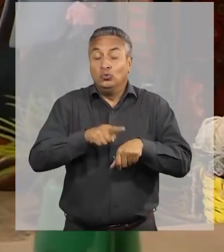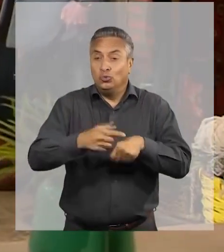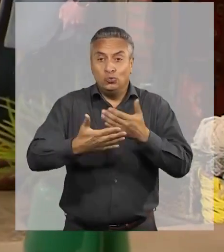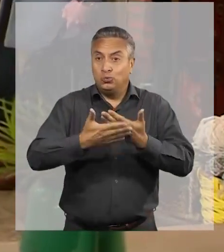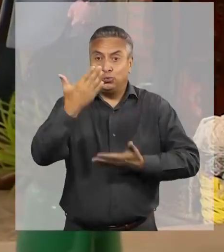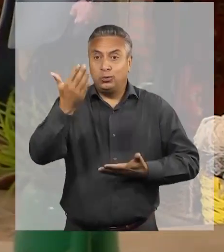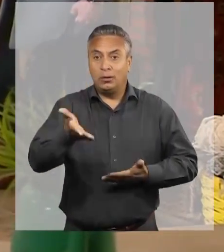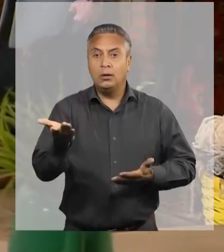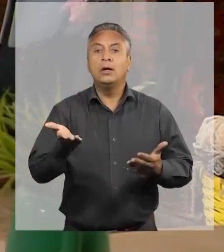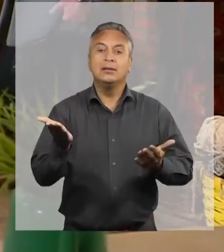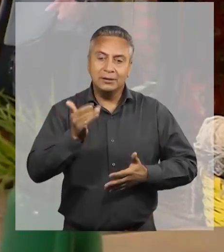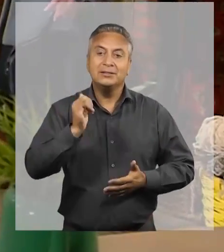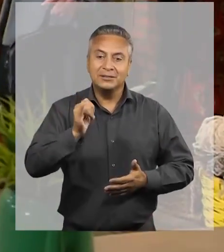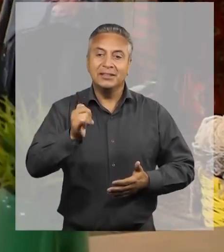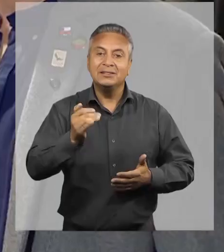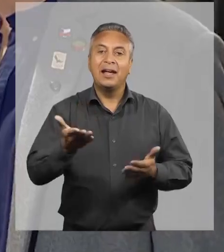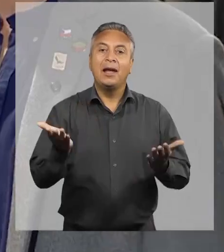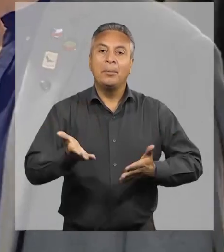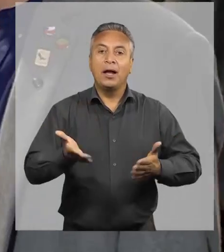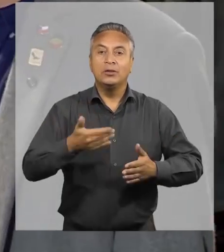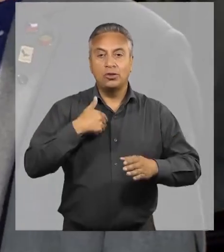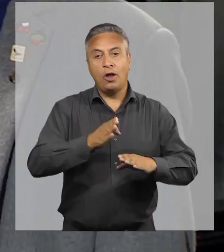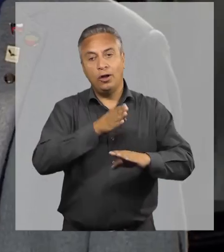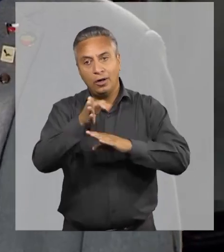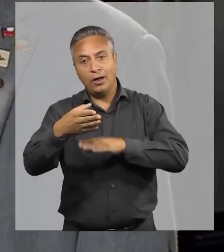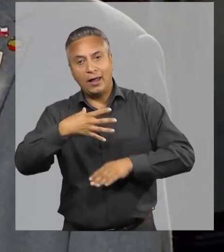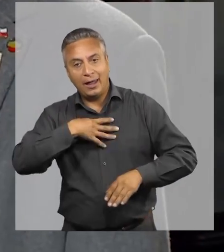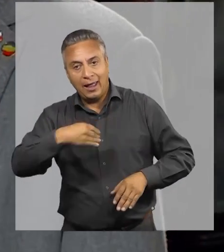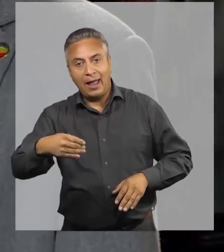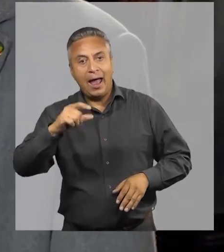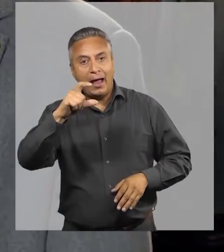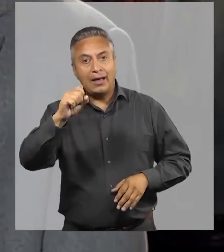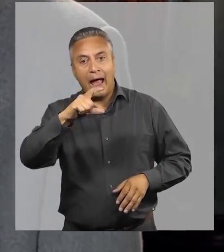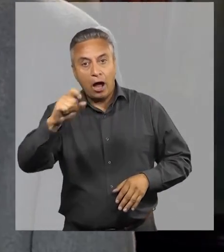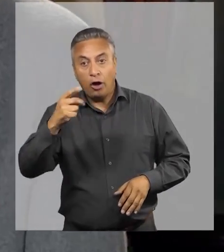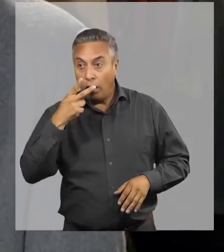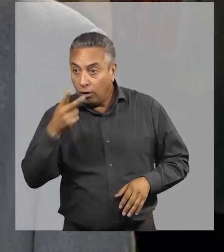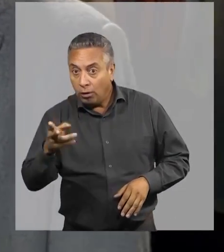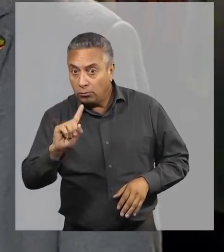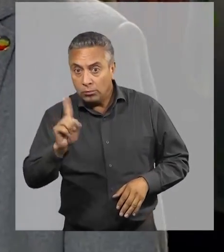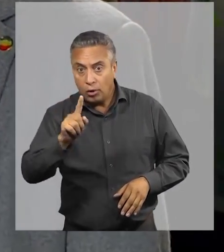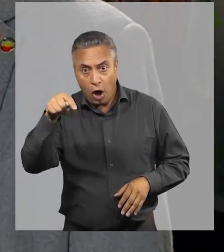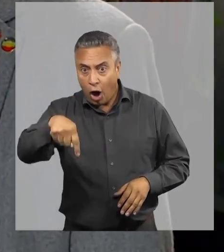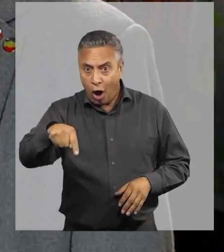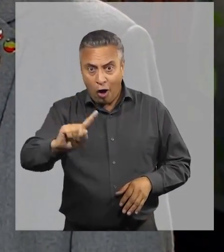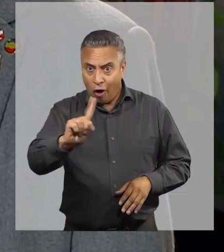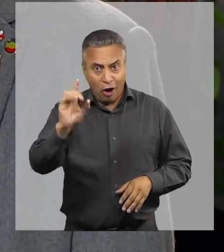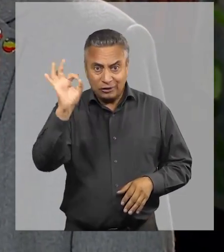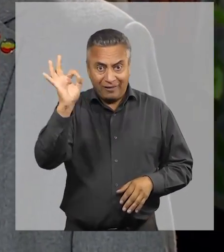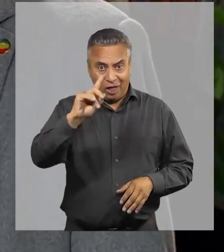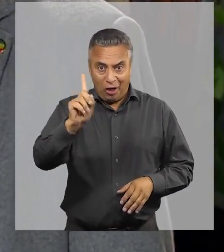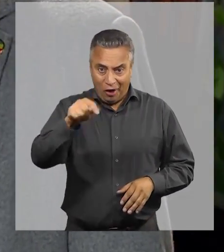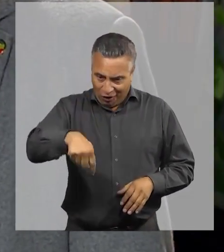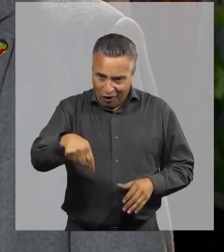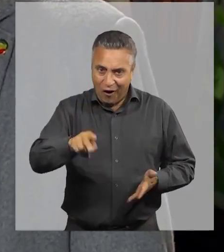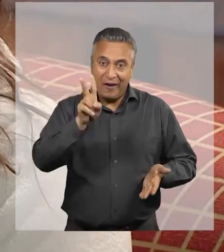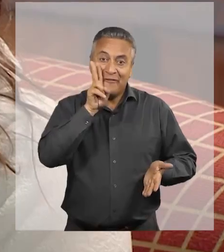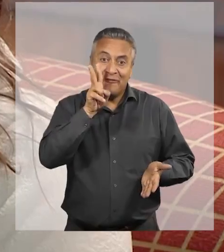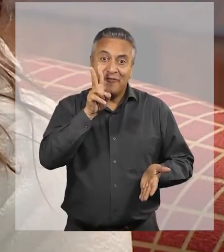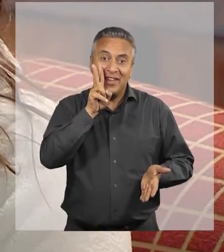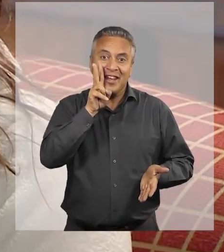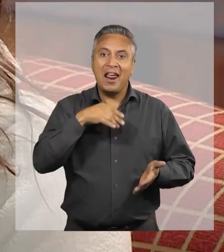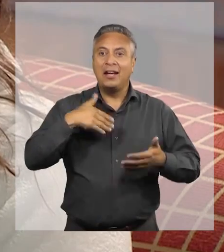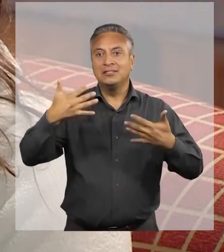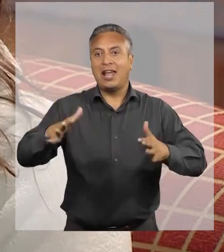sí. Tan temprano. Sí, lo que pasa es que fui a ver a la hija del Caco y cuando llegué me di cuenta que hoy día no es sábado, es